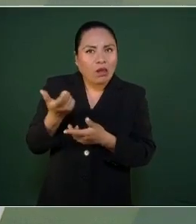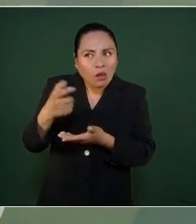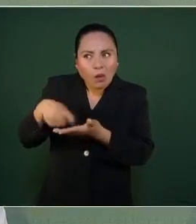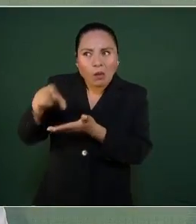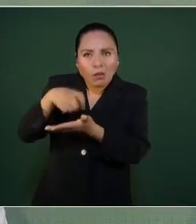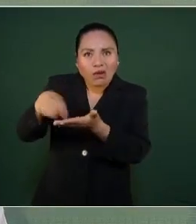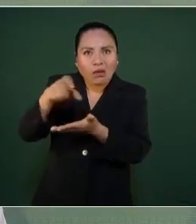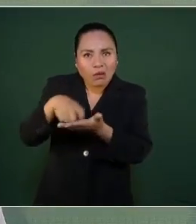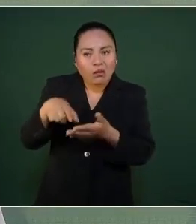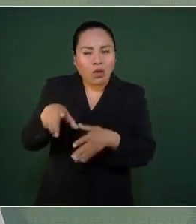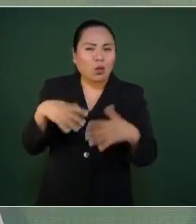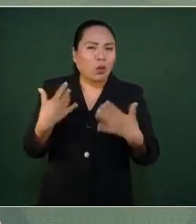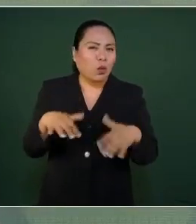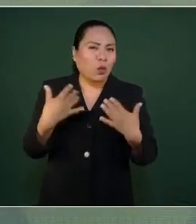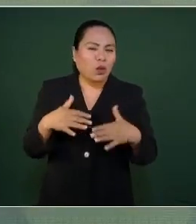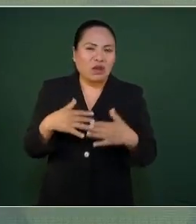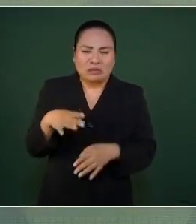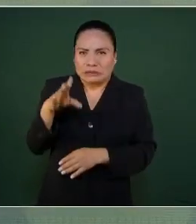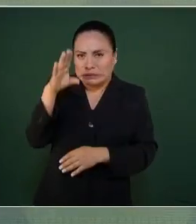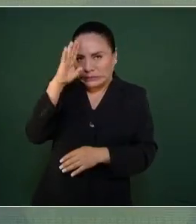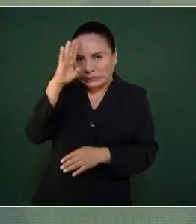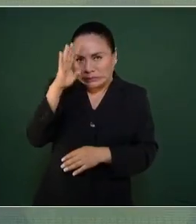las medicinas,